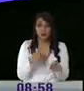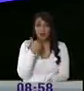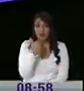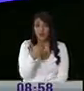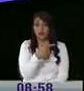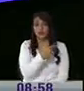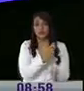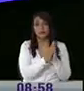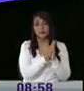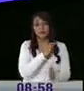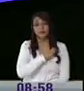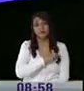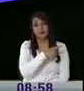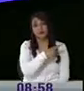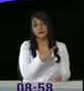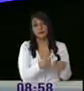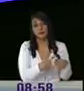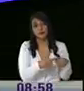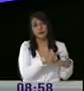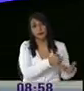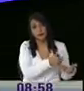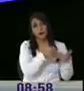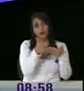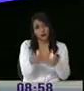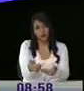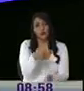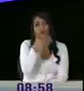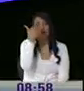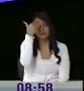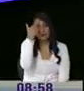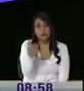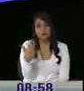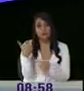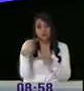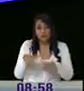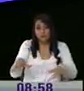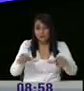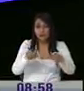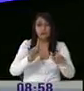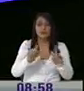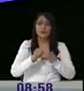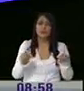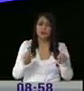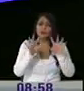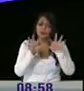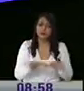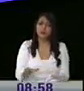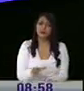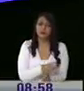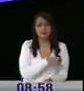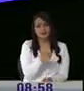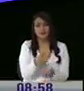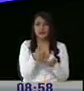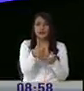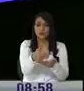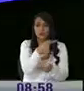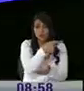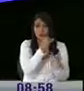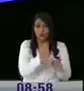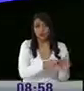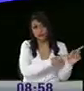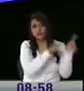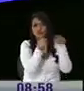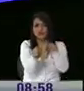pedir al municipio Metropolitano de quito yo sé que no es su competencia pero Juanito Zapata ayudemos echemos una mano Ustedes pueden ir